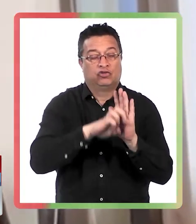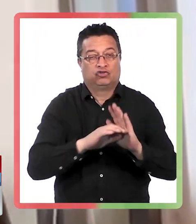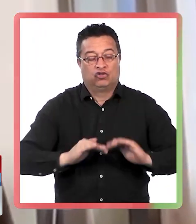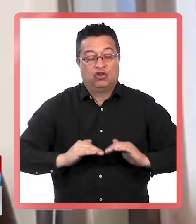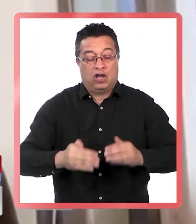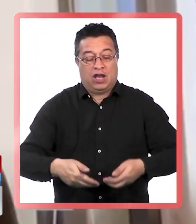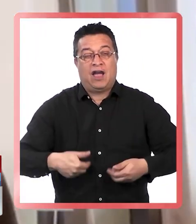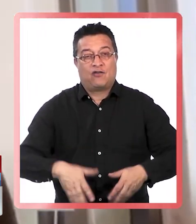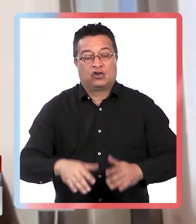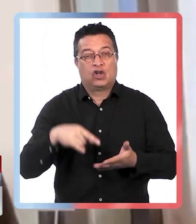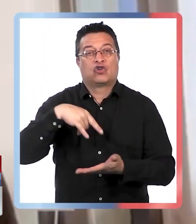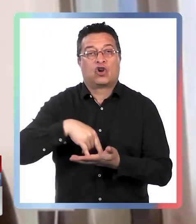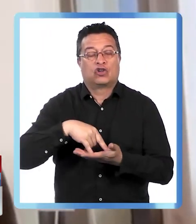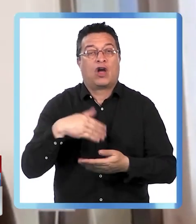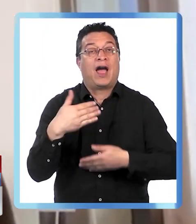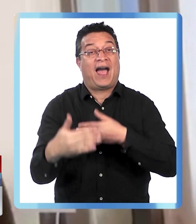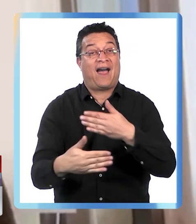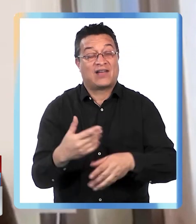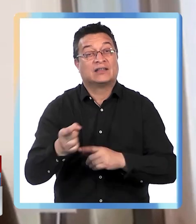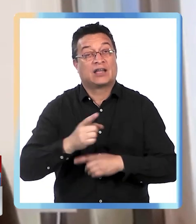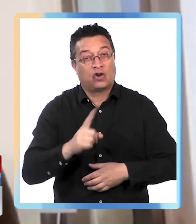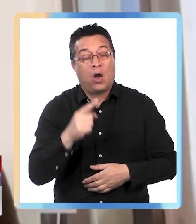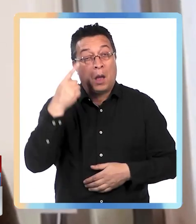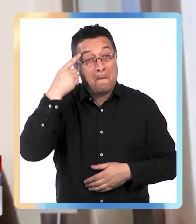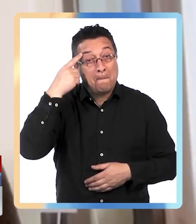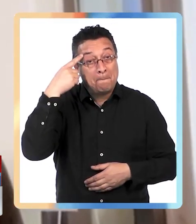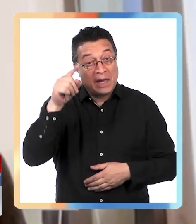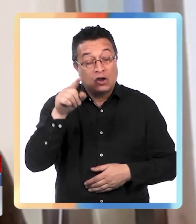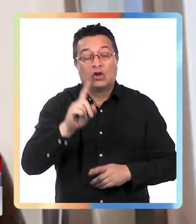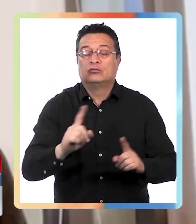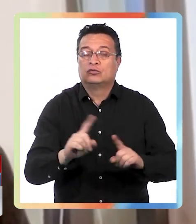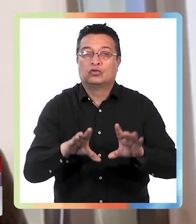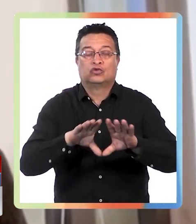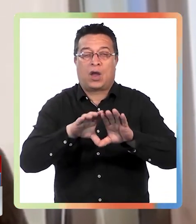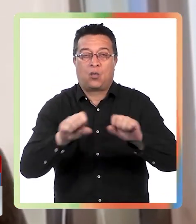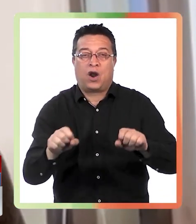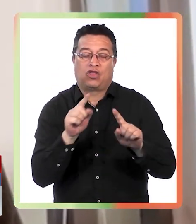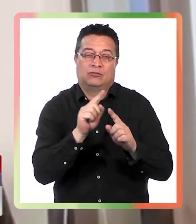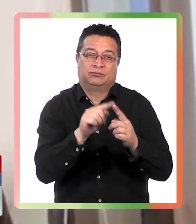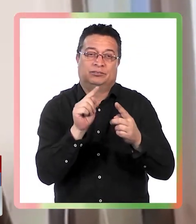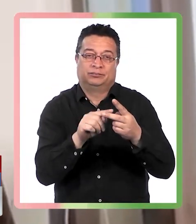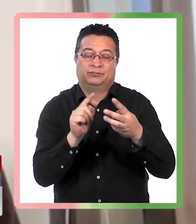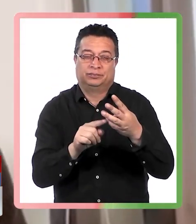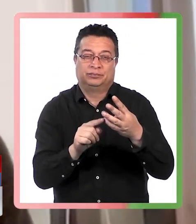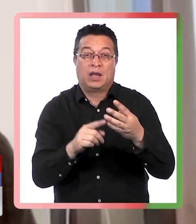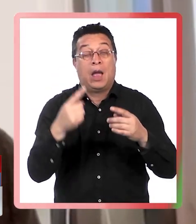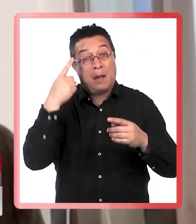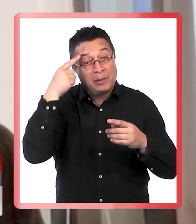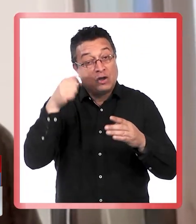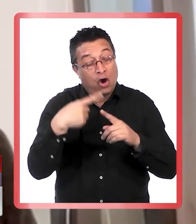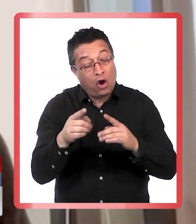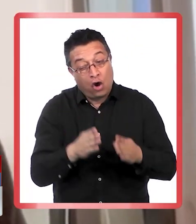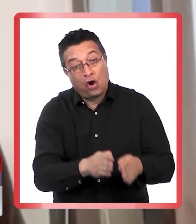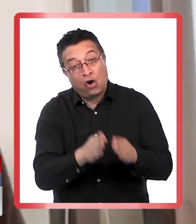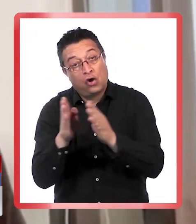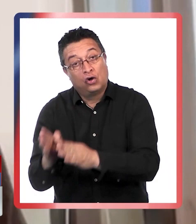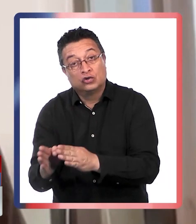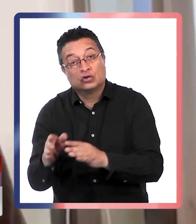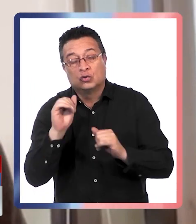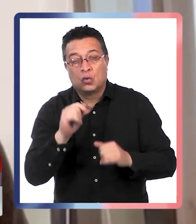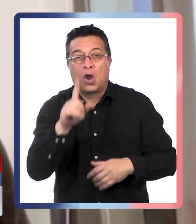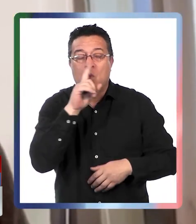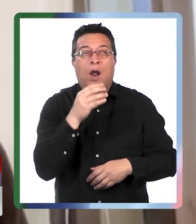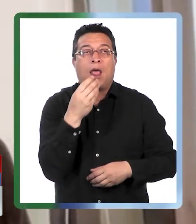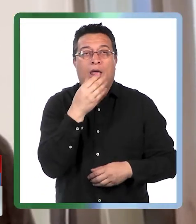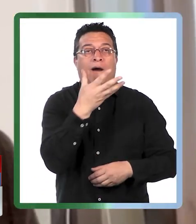de aborto en el Congreso y no han avanzado porque justamente no hay consenso en ellos. Pero por otra parte,